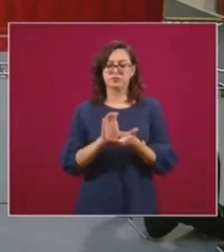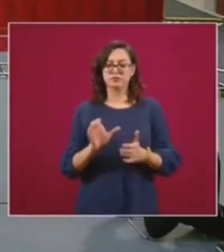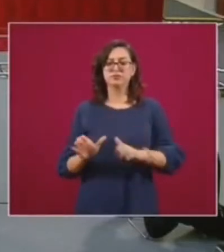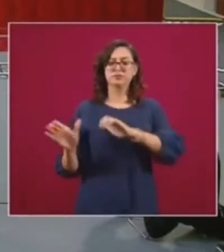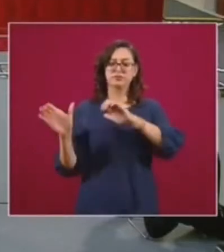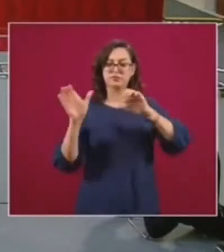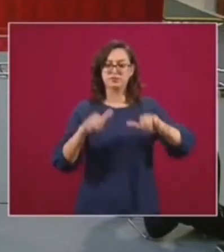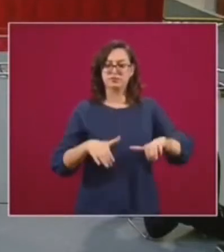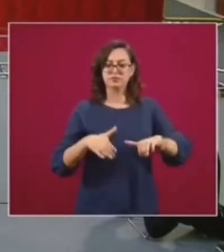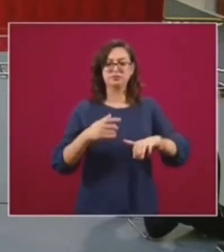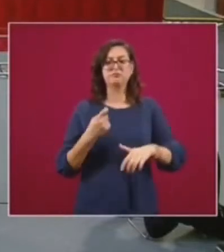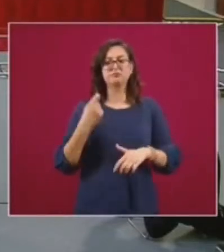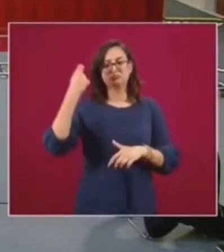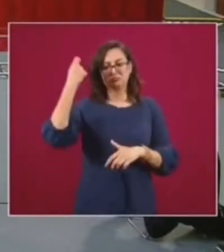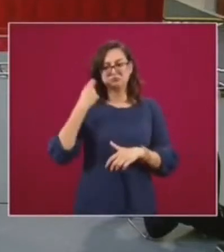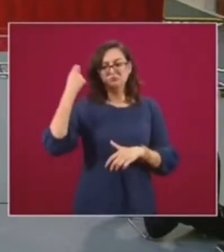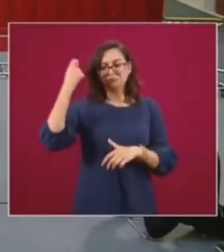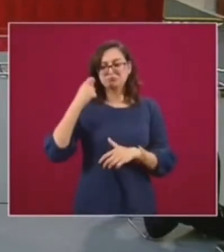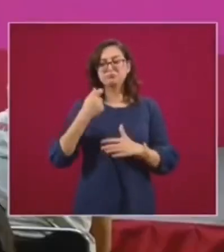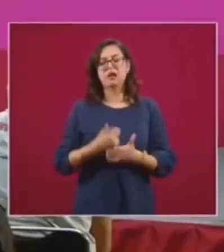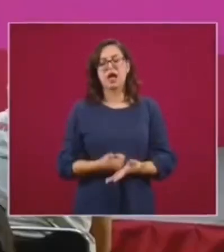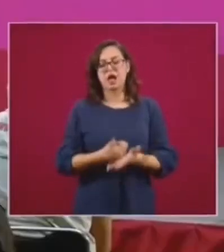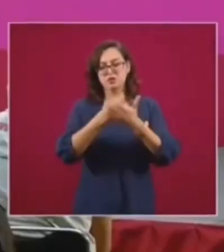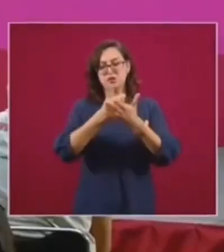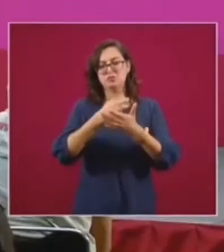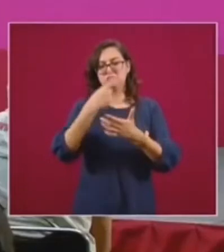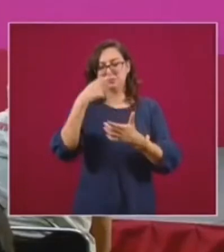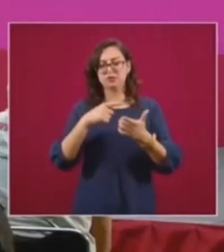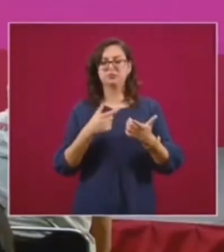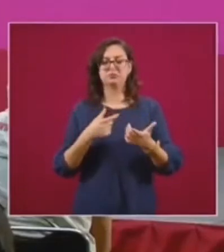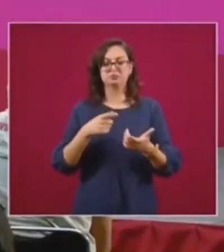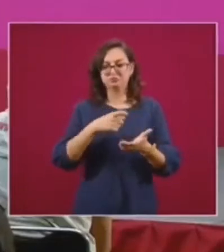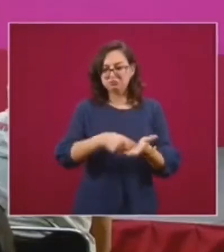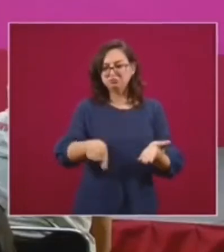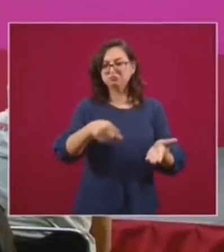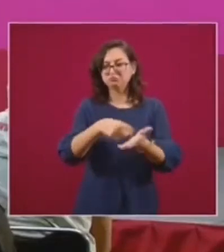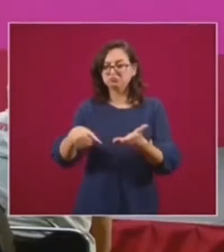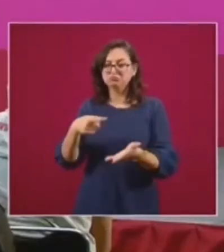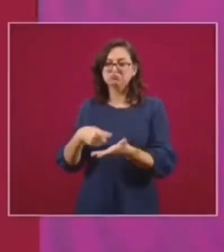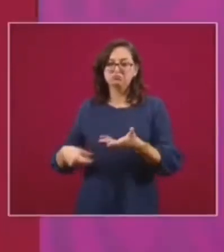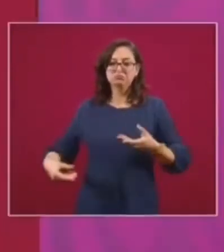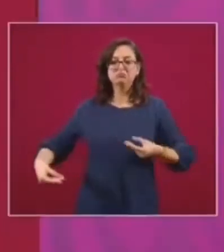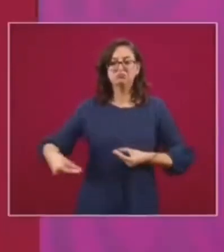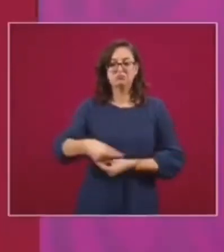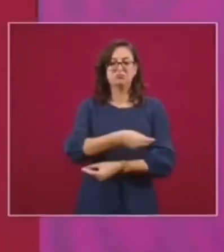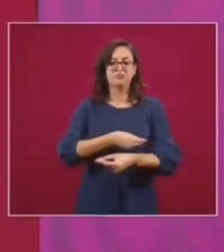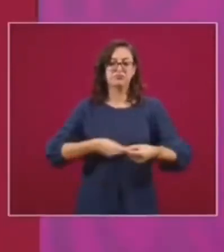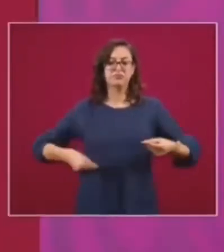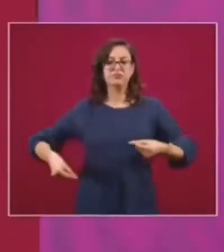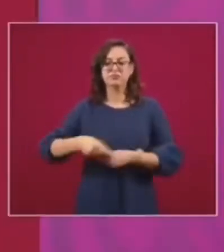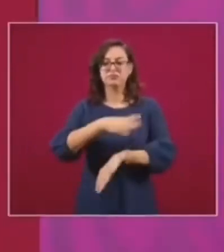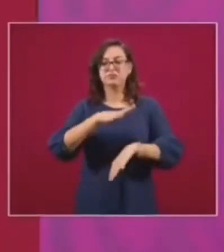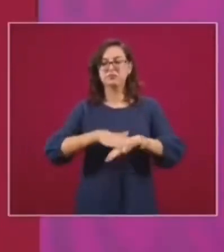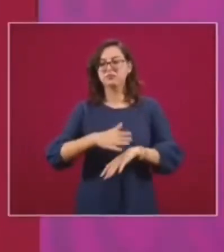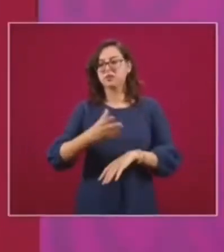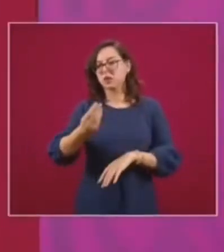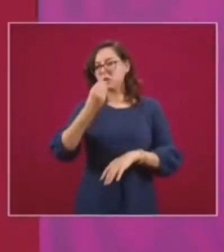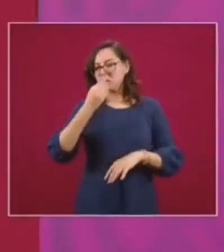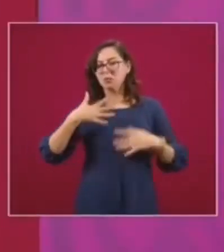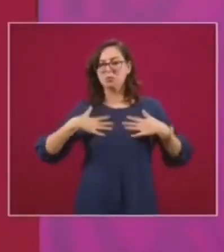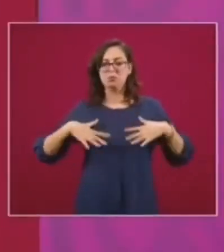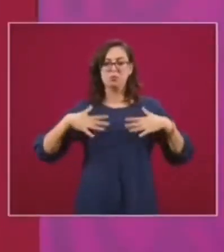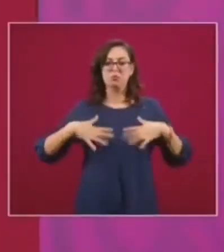al llegarle su pensión, pues aumentan el consumo de alimentos o de vestido, de